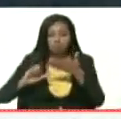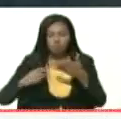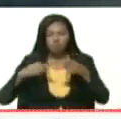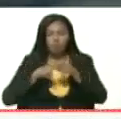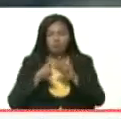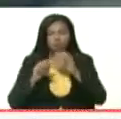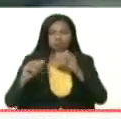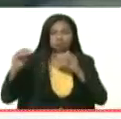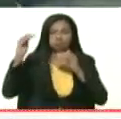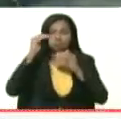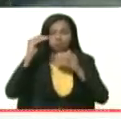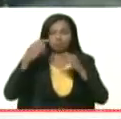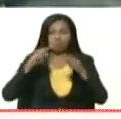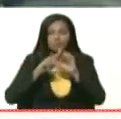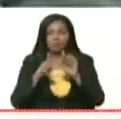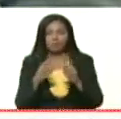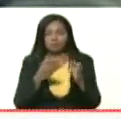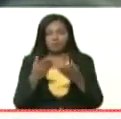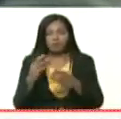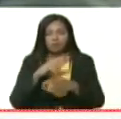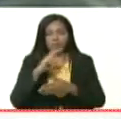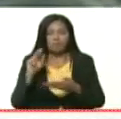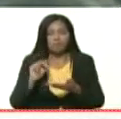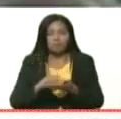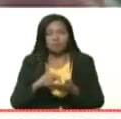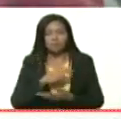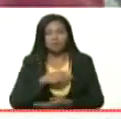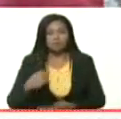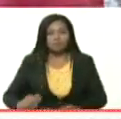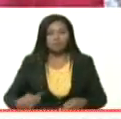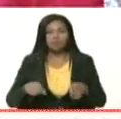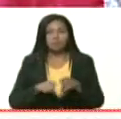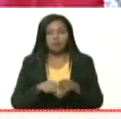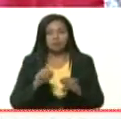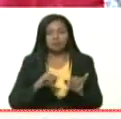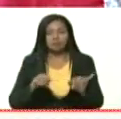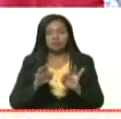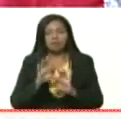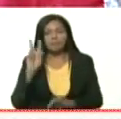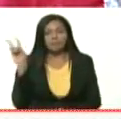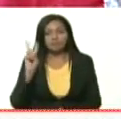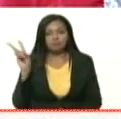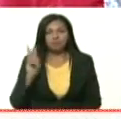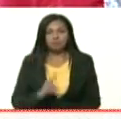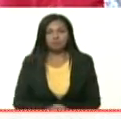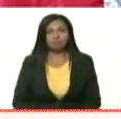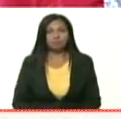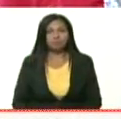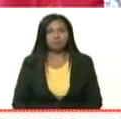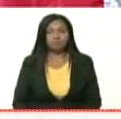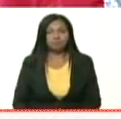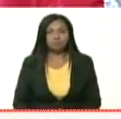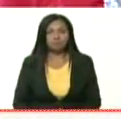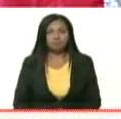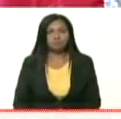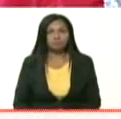alto nivel entre la República Popular China y la República Bolivariana de Venezuela. Entre nuestra hermana